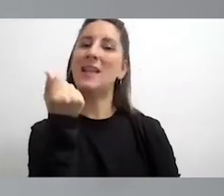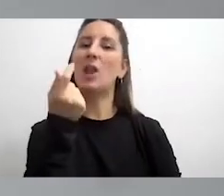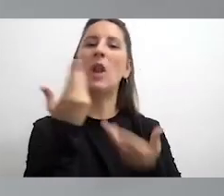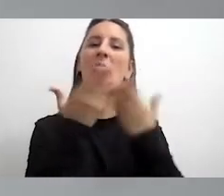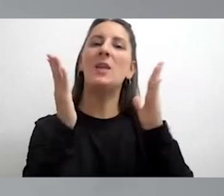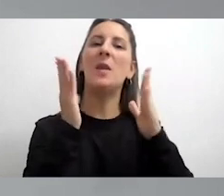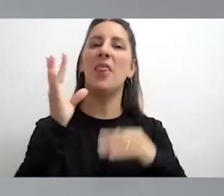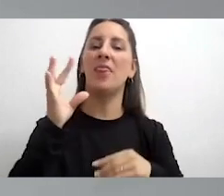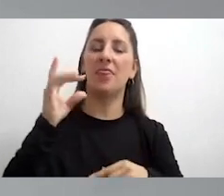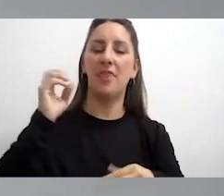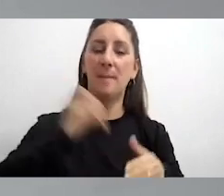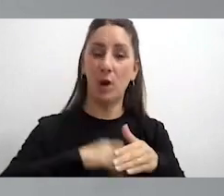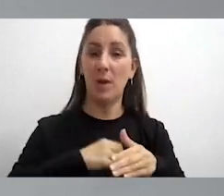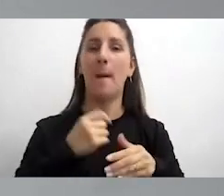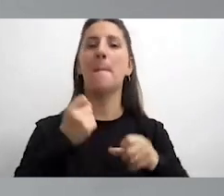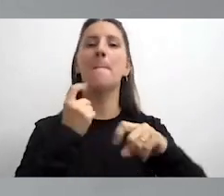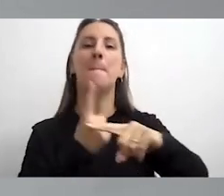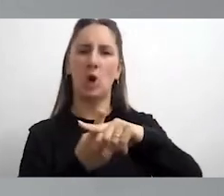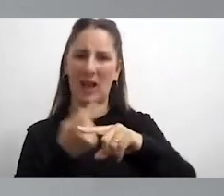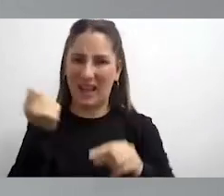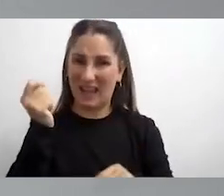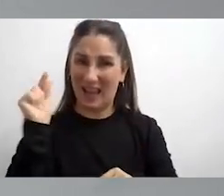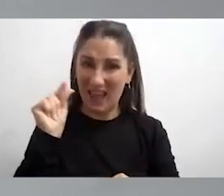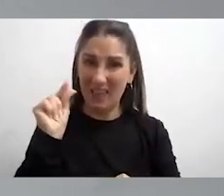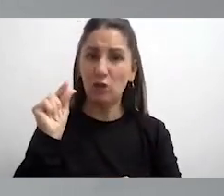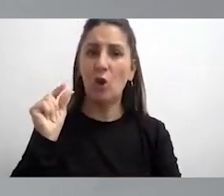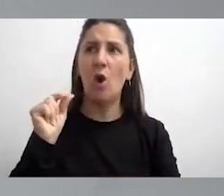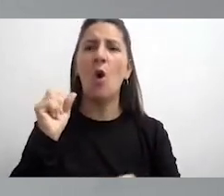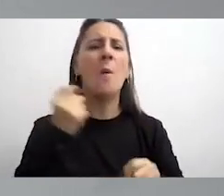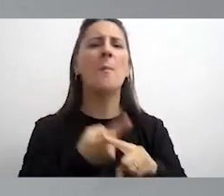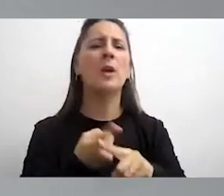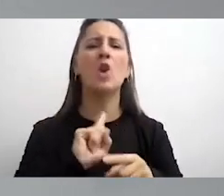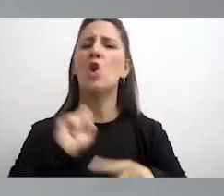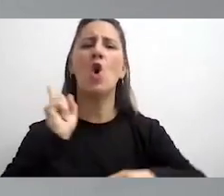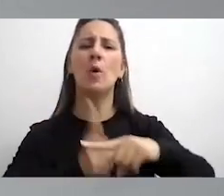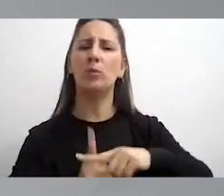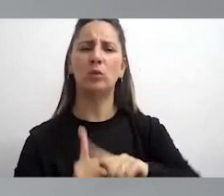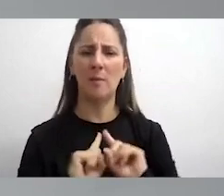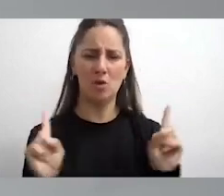impuesto determinado, ¿no resultan ser créditos? ¿Por qué lo considera no computable?